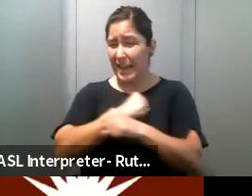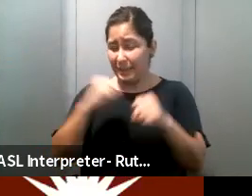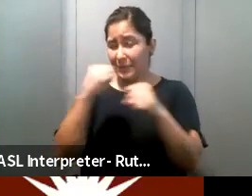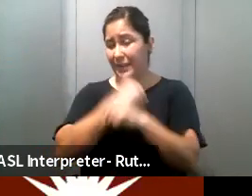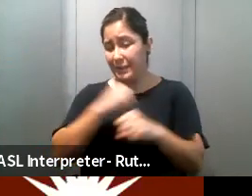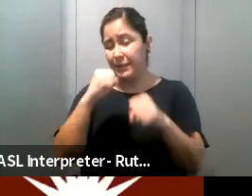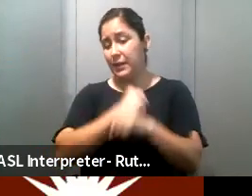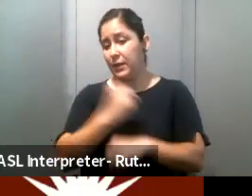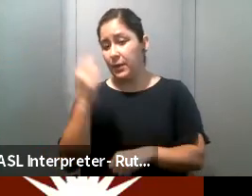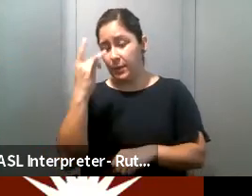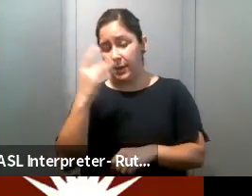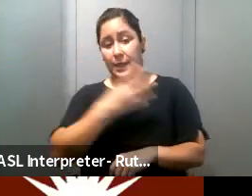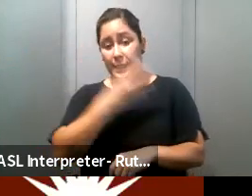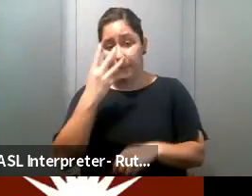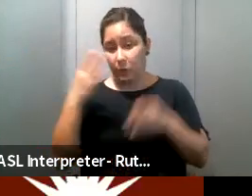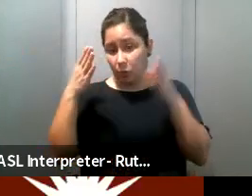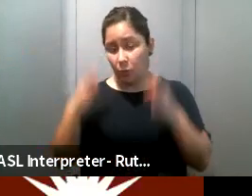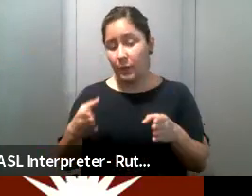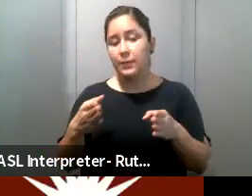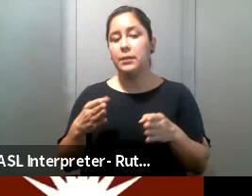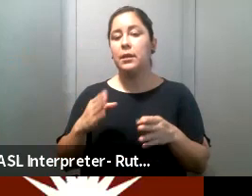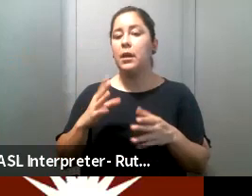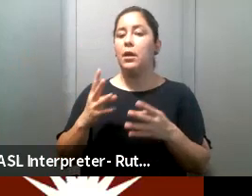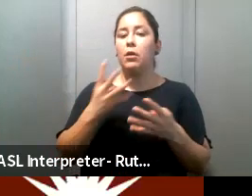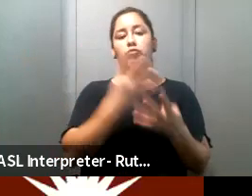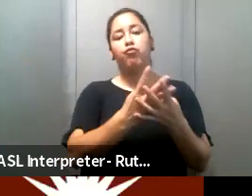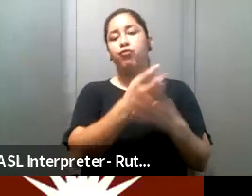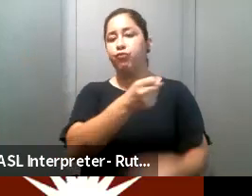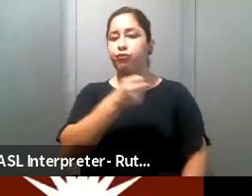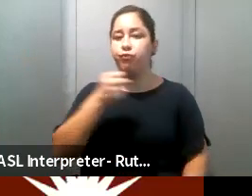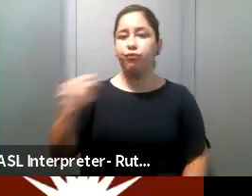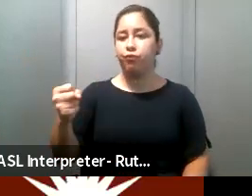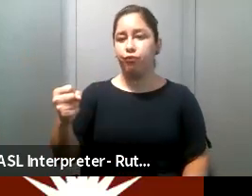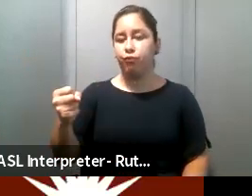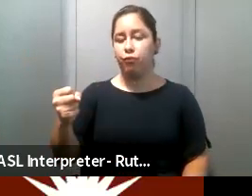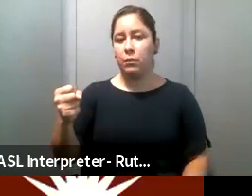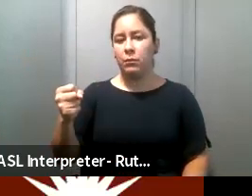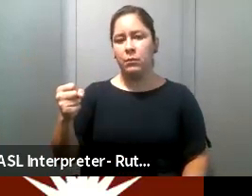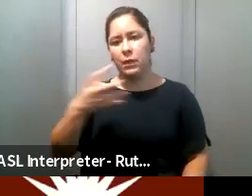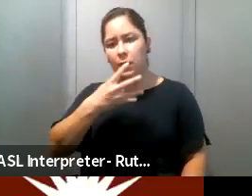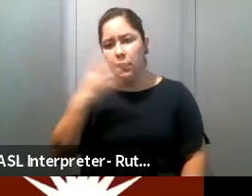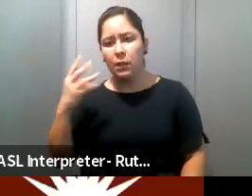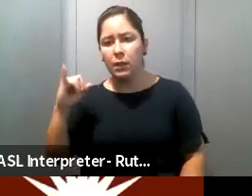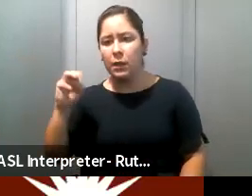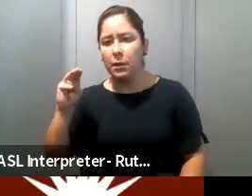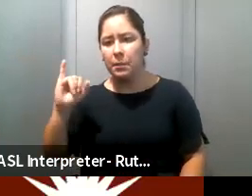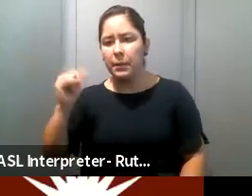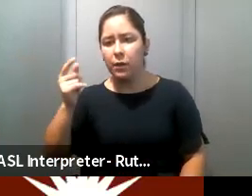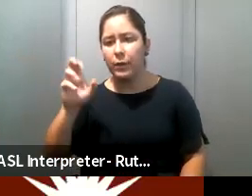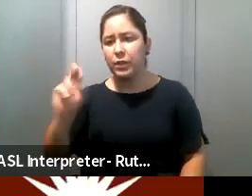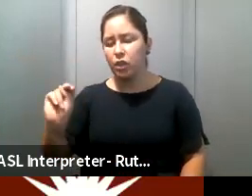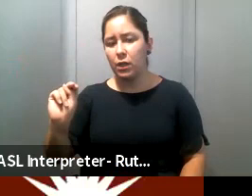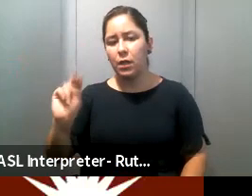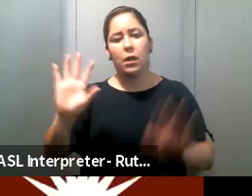cárcel eran automáticamente transferidos a inmigración. Entonces, ahora la